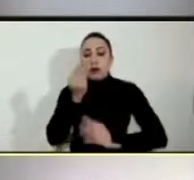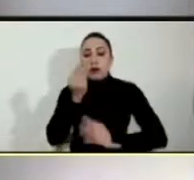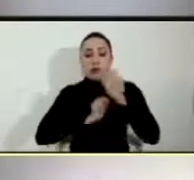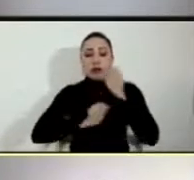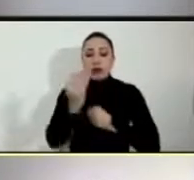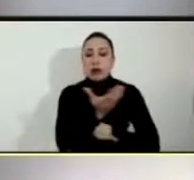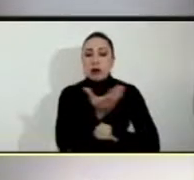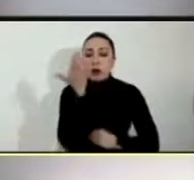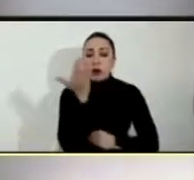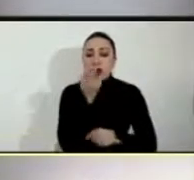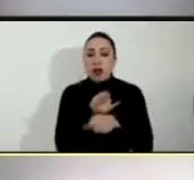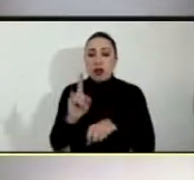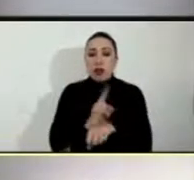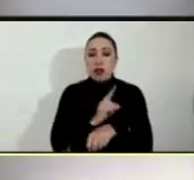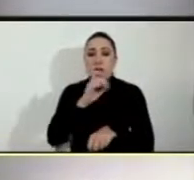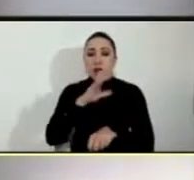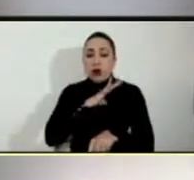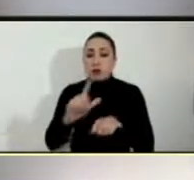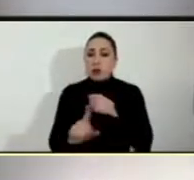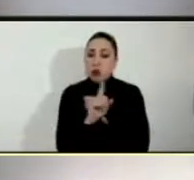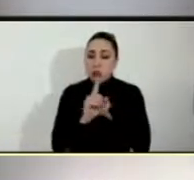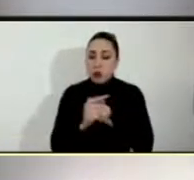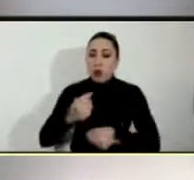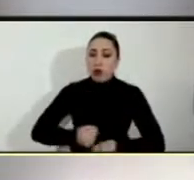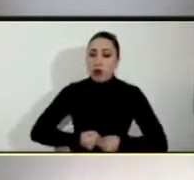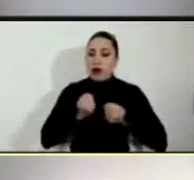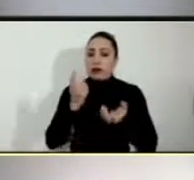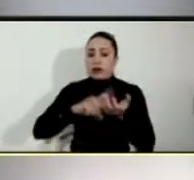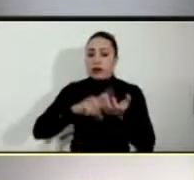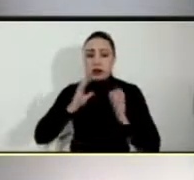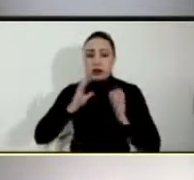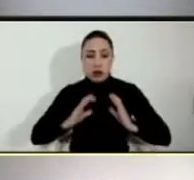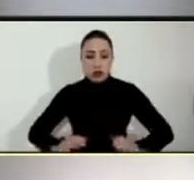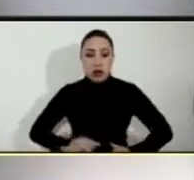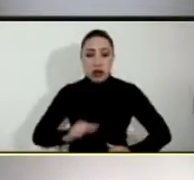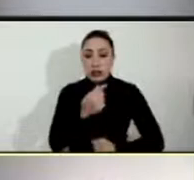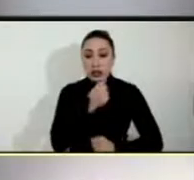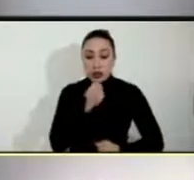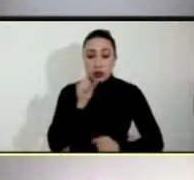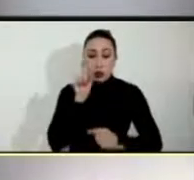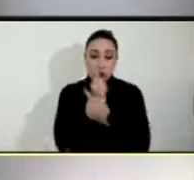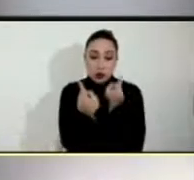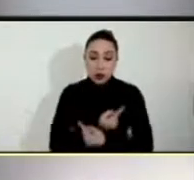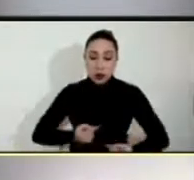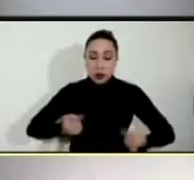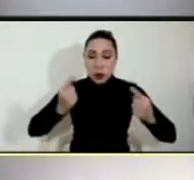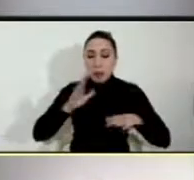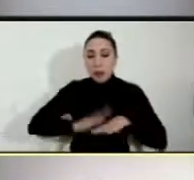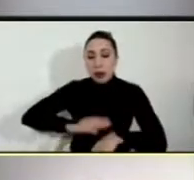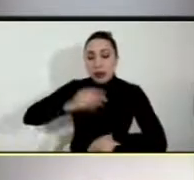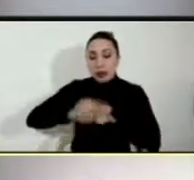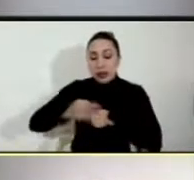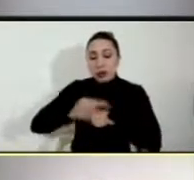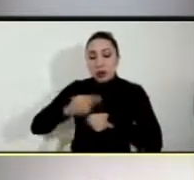graves consecuencias. Mientras que los niños pequeños son los más vulnerables a la malnutrición, el